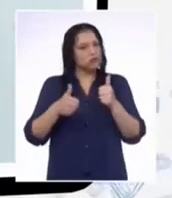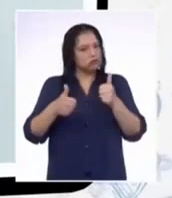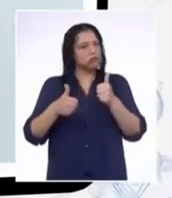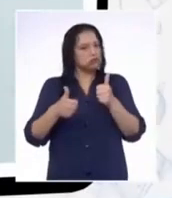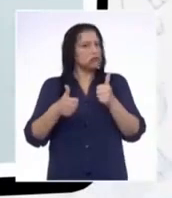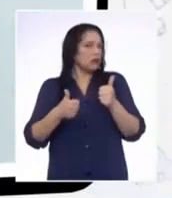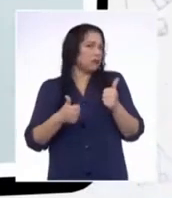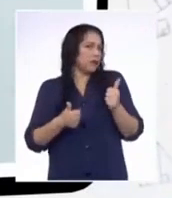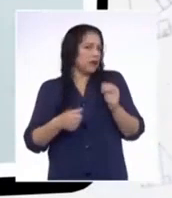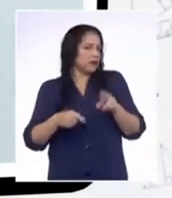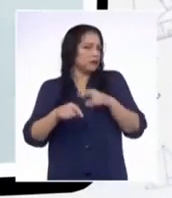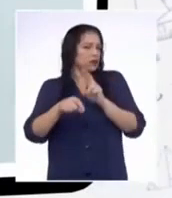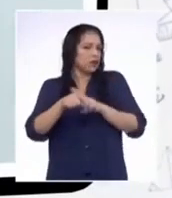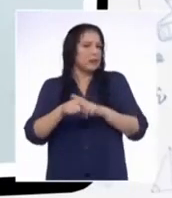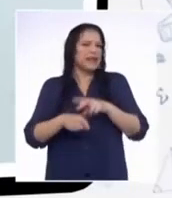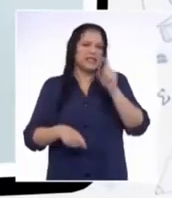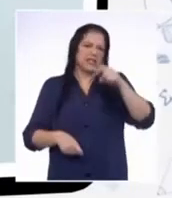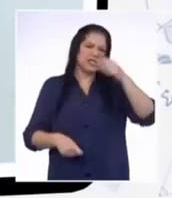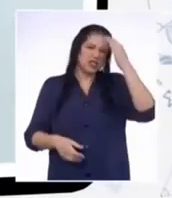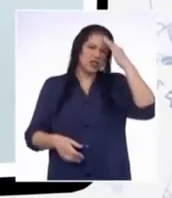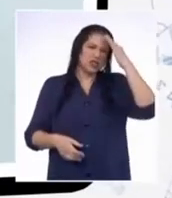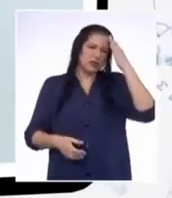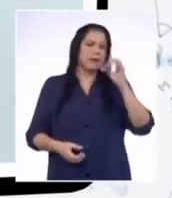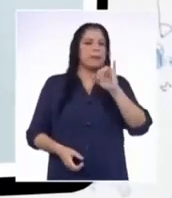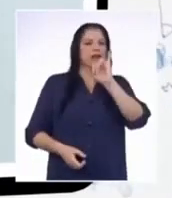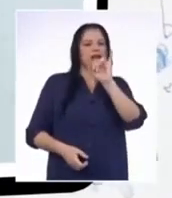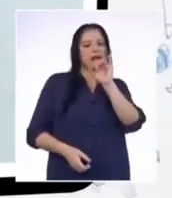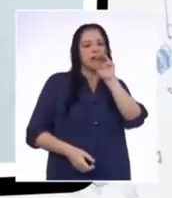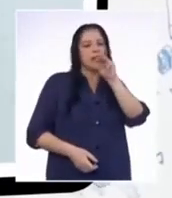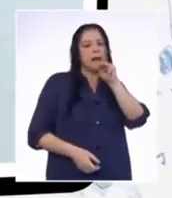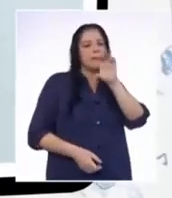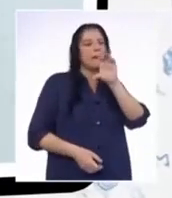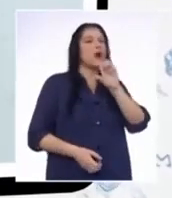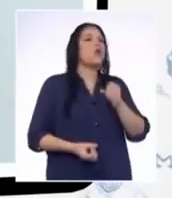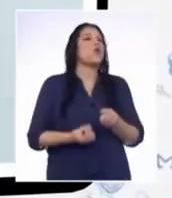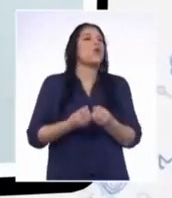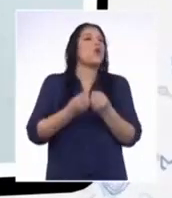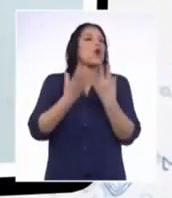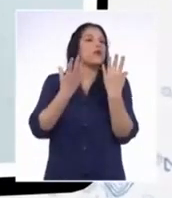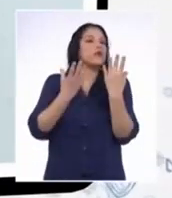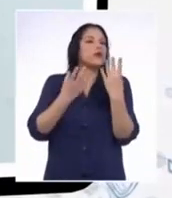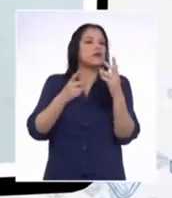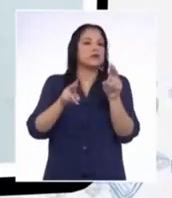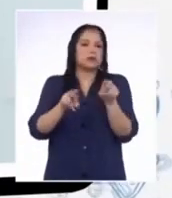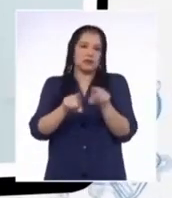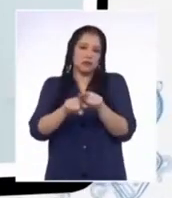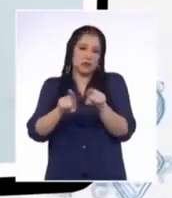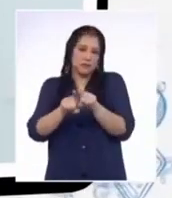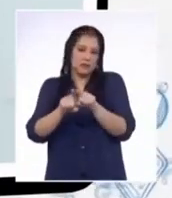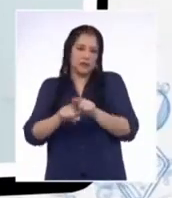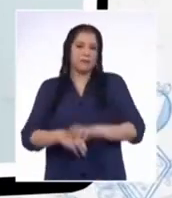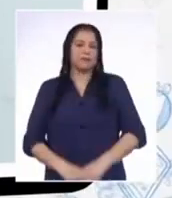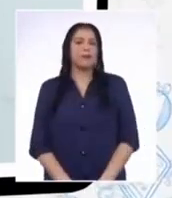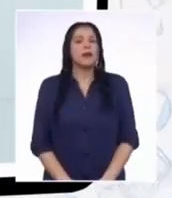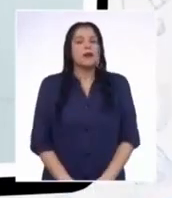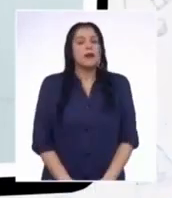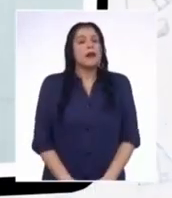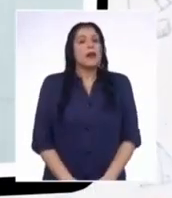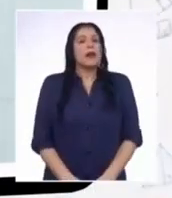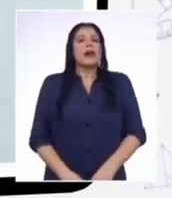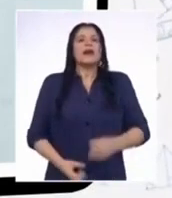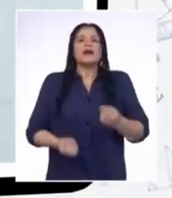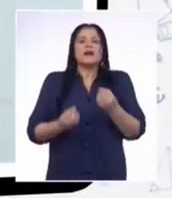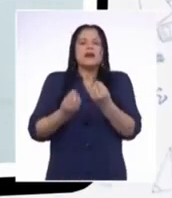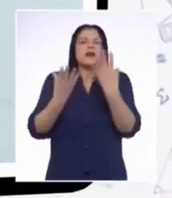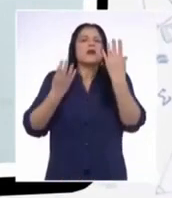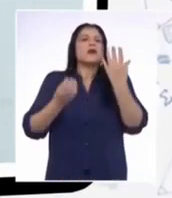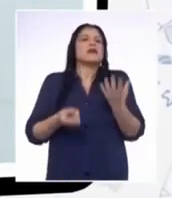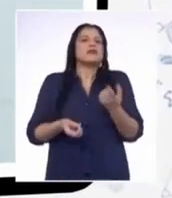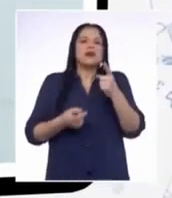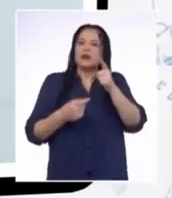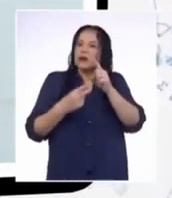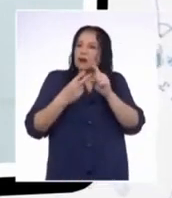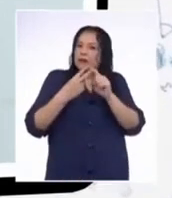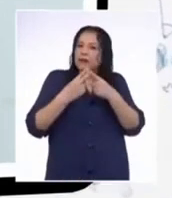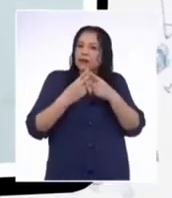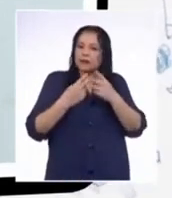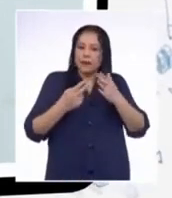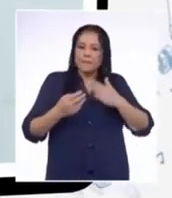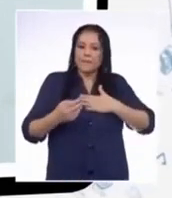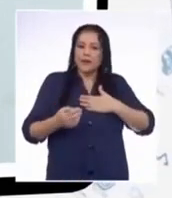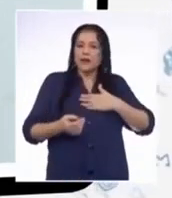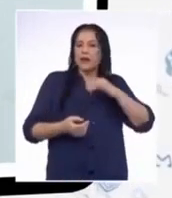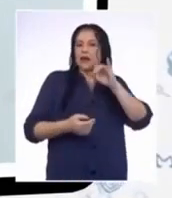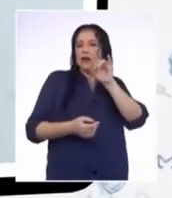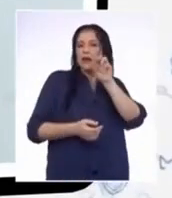normal, necesito calcular mi índice de masa corporal, también llamado IMC. Se calcula a partir de mi